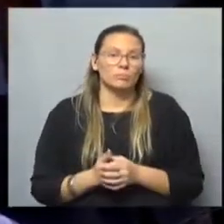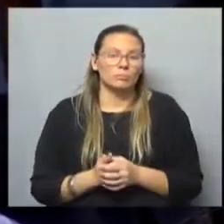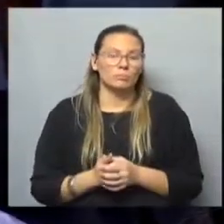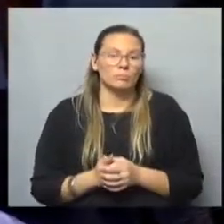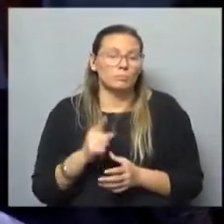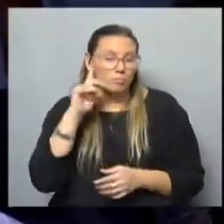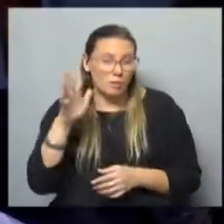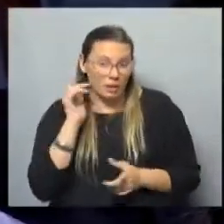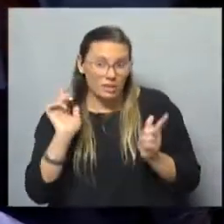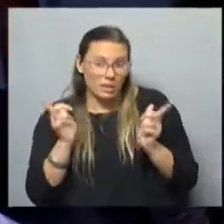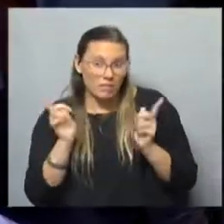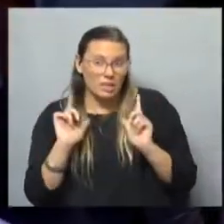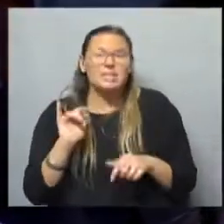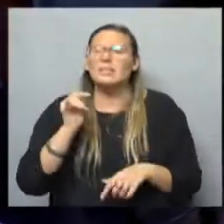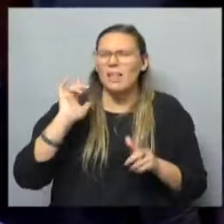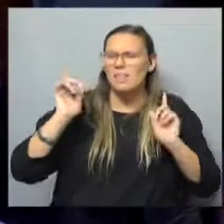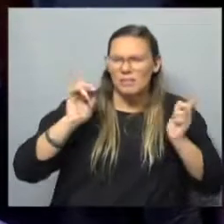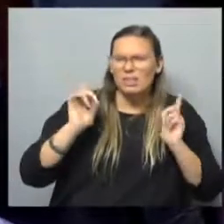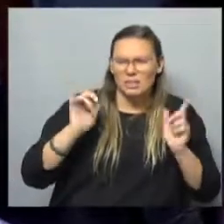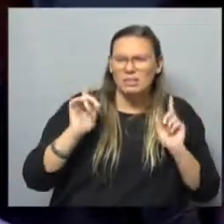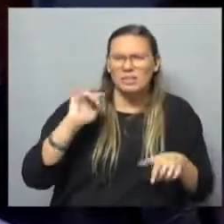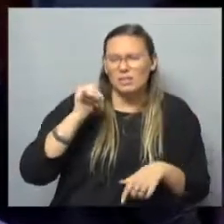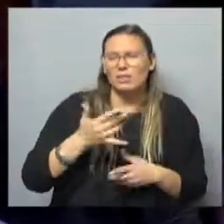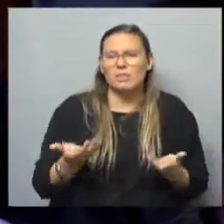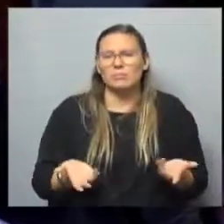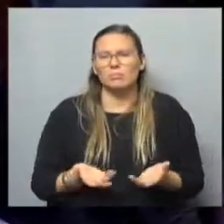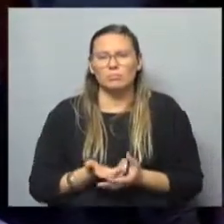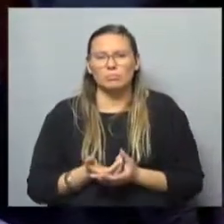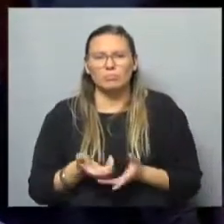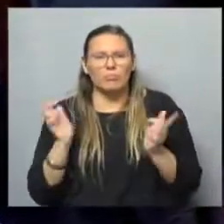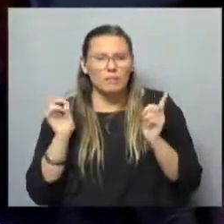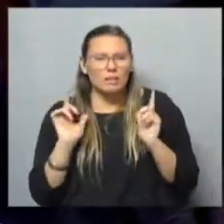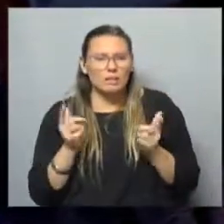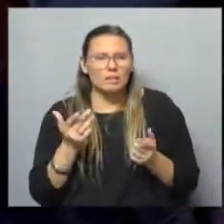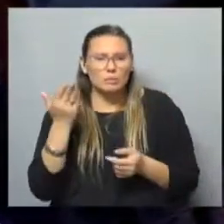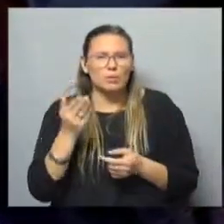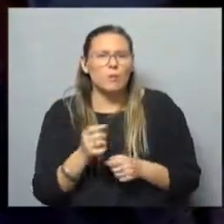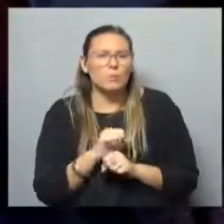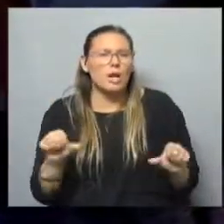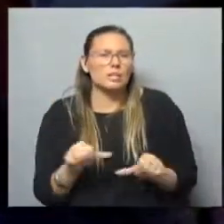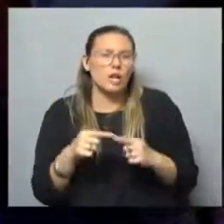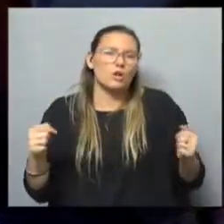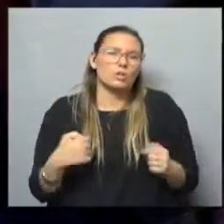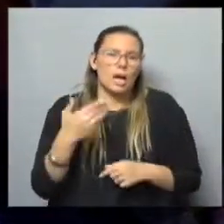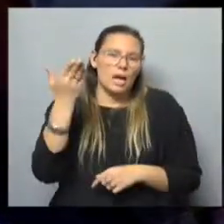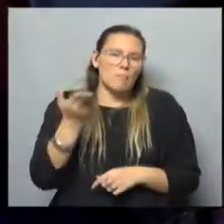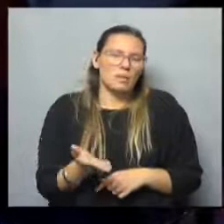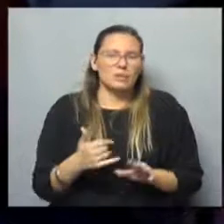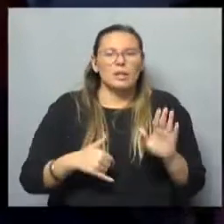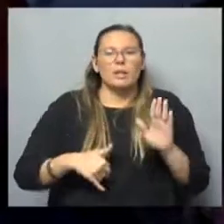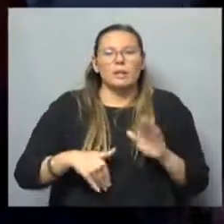lo imagino muy divertido. Es divertido, es muy divertido, claro. Es muy divertido. Uno se permite cosas que quizás siendo un personaje